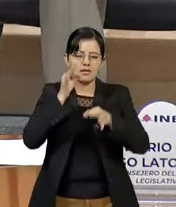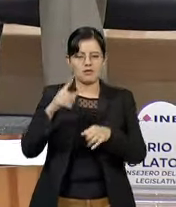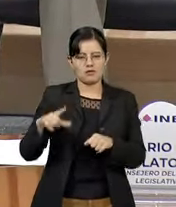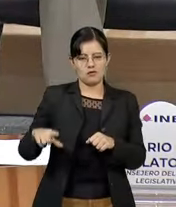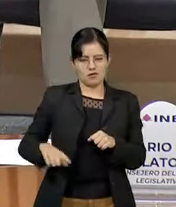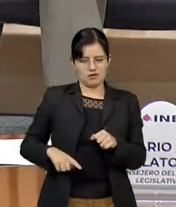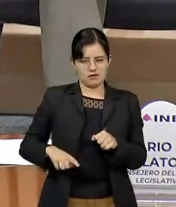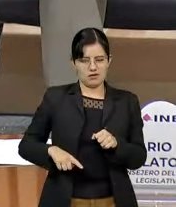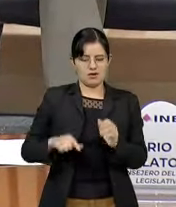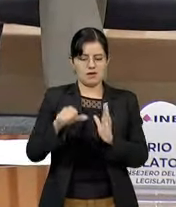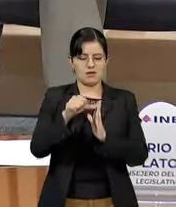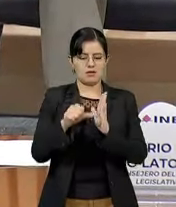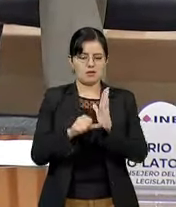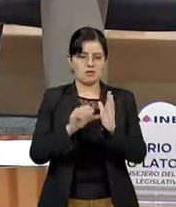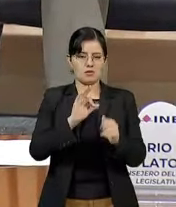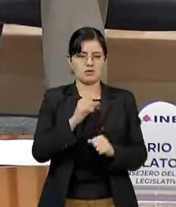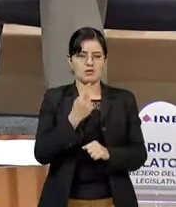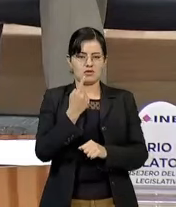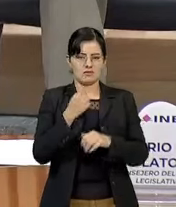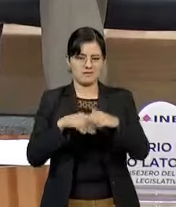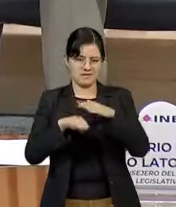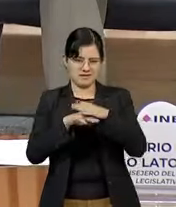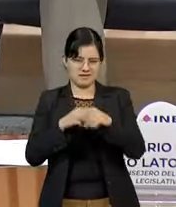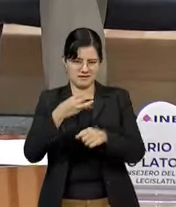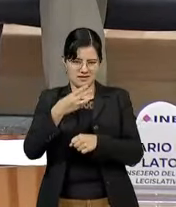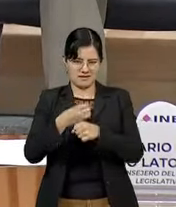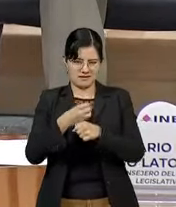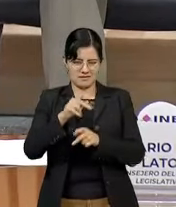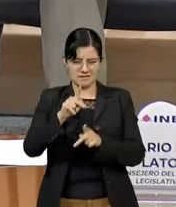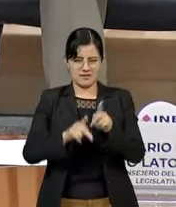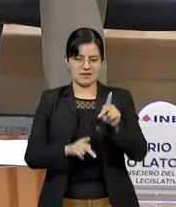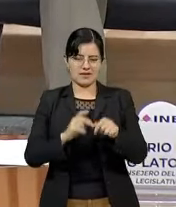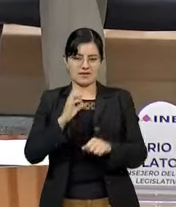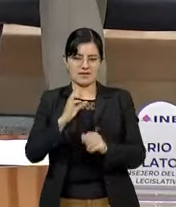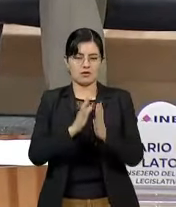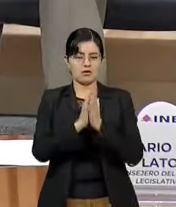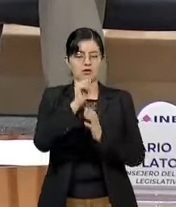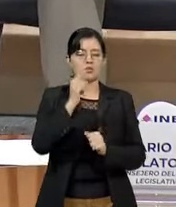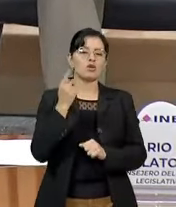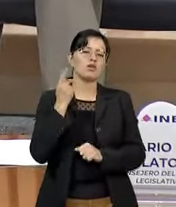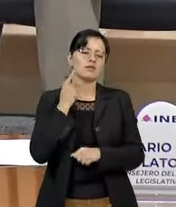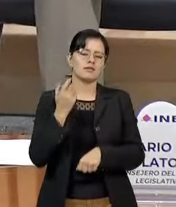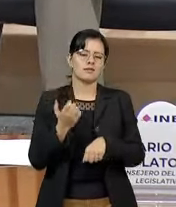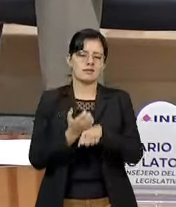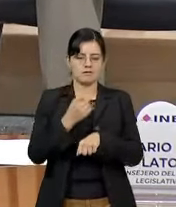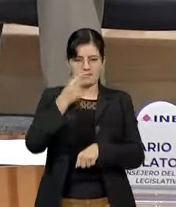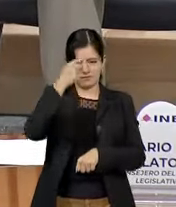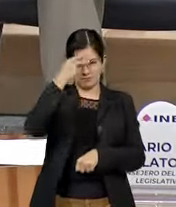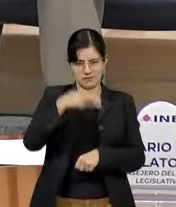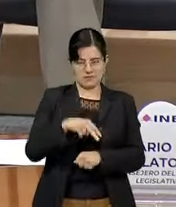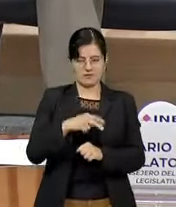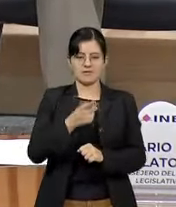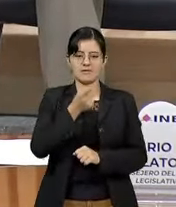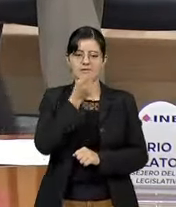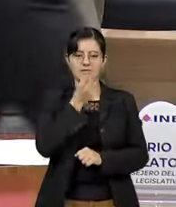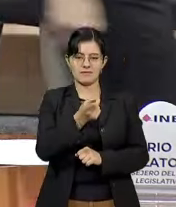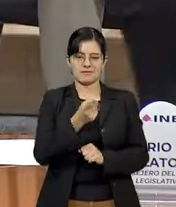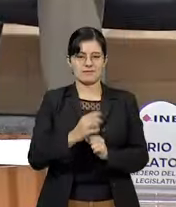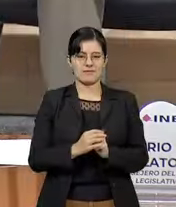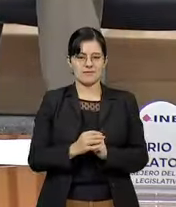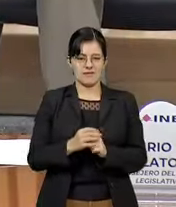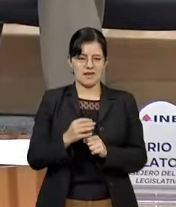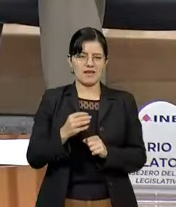el artículo 41 base tercera también del apartado c de la contitución política de los Estados Unidos Mexicanos deberá suprimirse dice